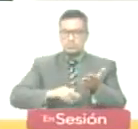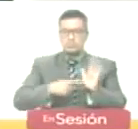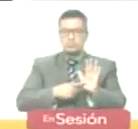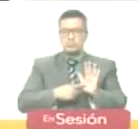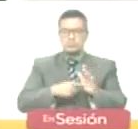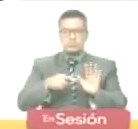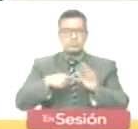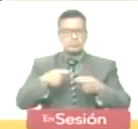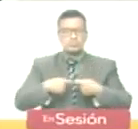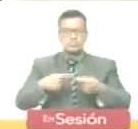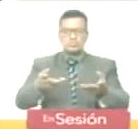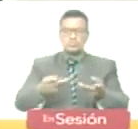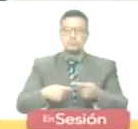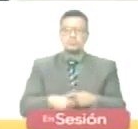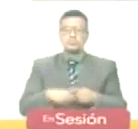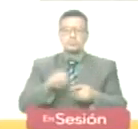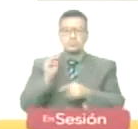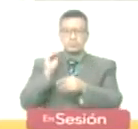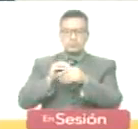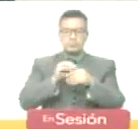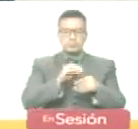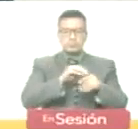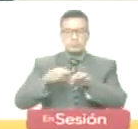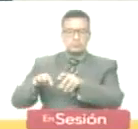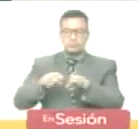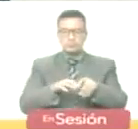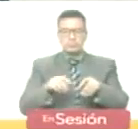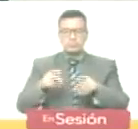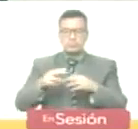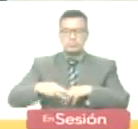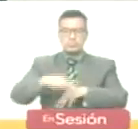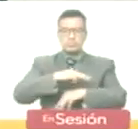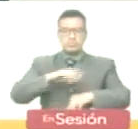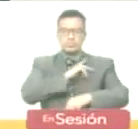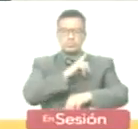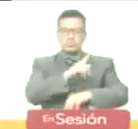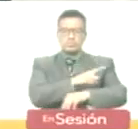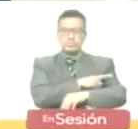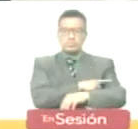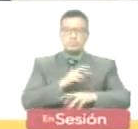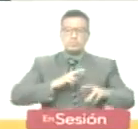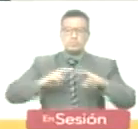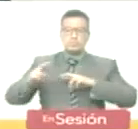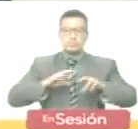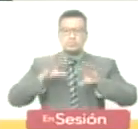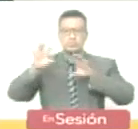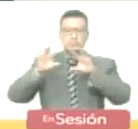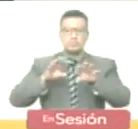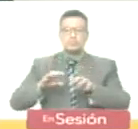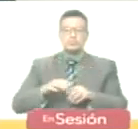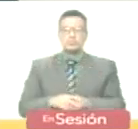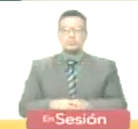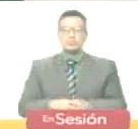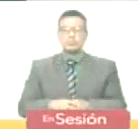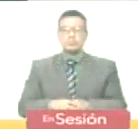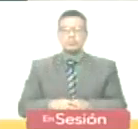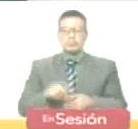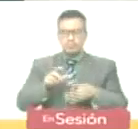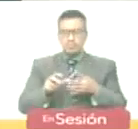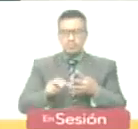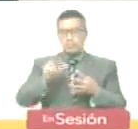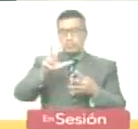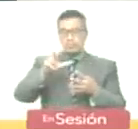su publicación y se notifica por secretaría al ministro del Poder Popular para las Relaciones Exteriores. Tercer